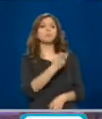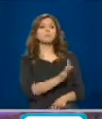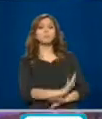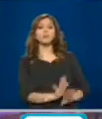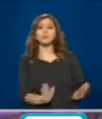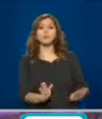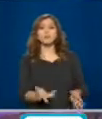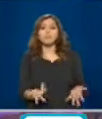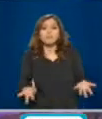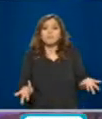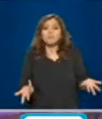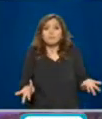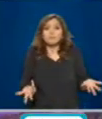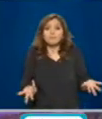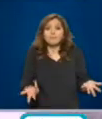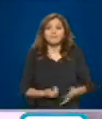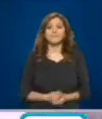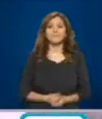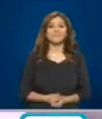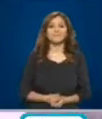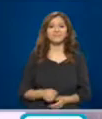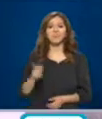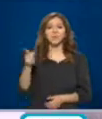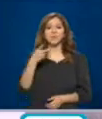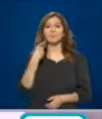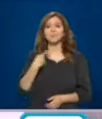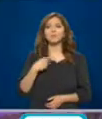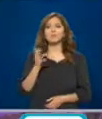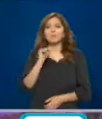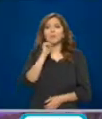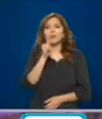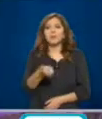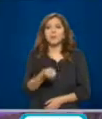De nada, pero de nada, de verdad.